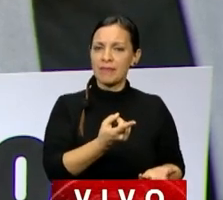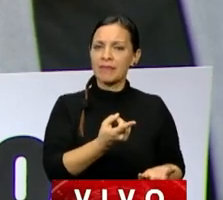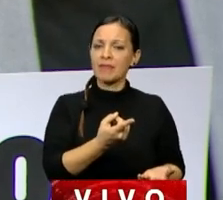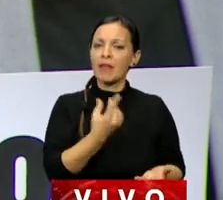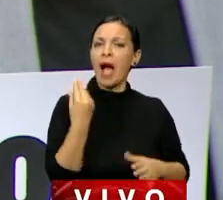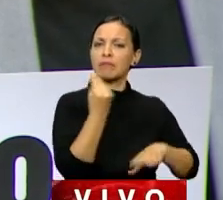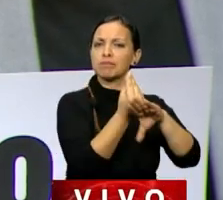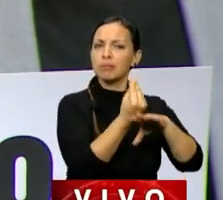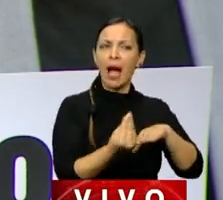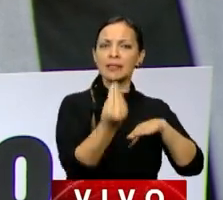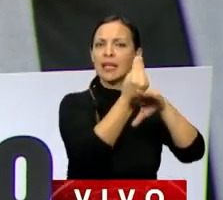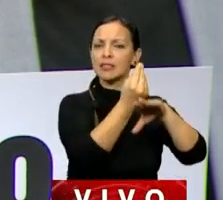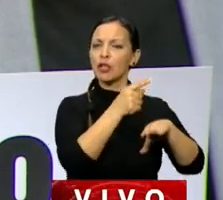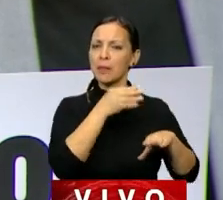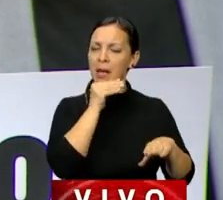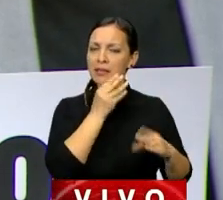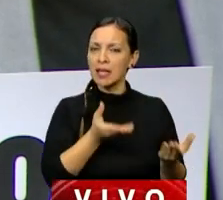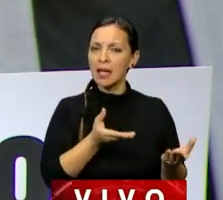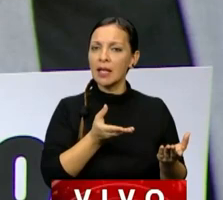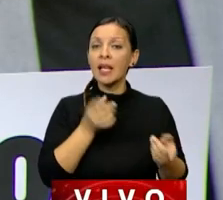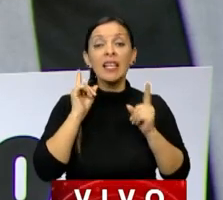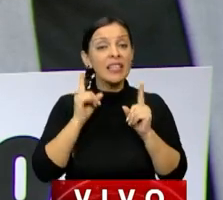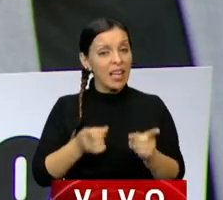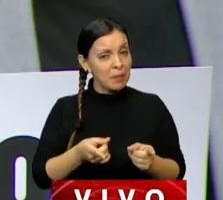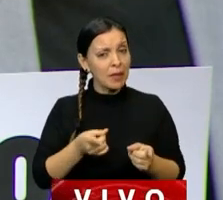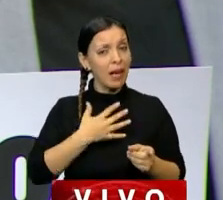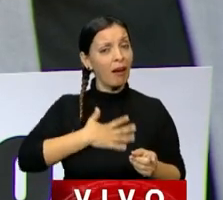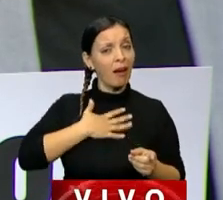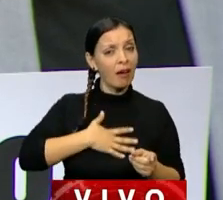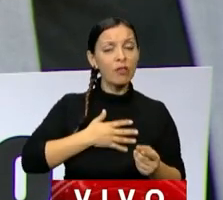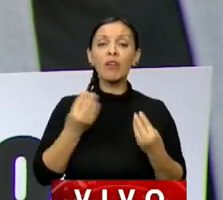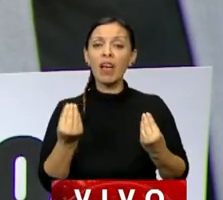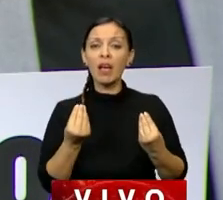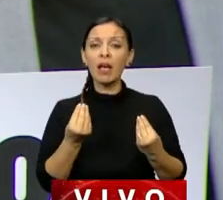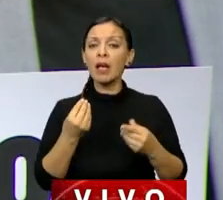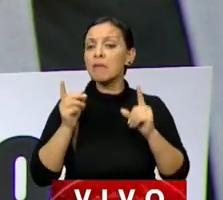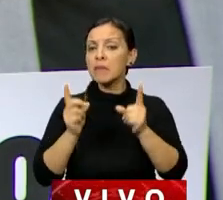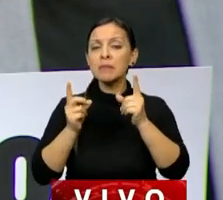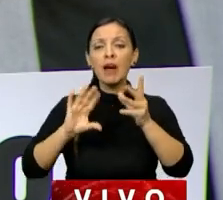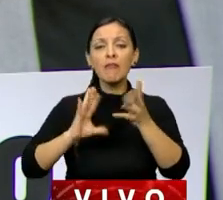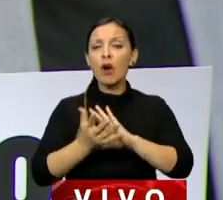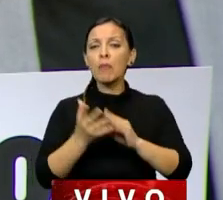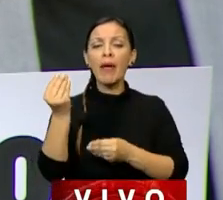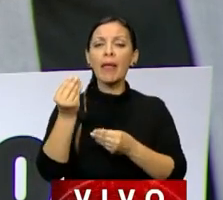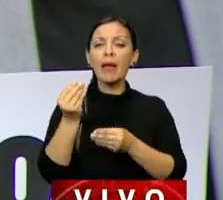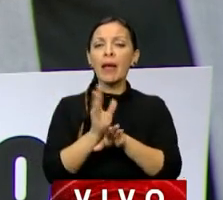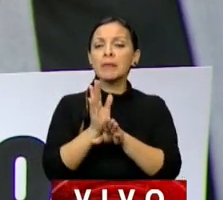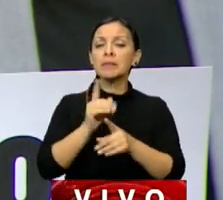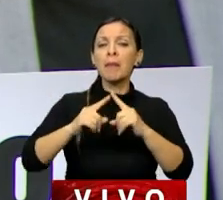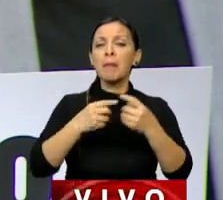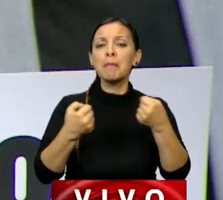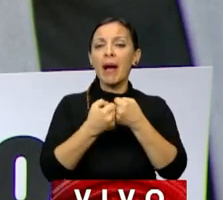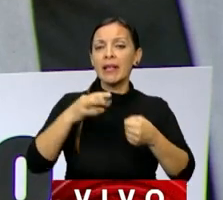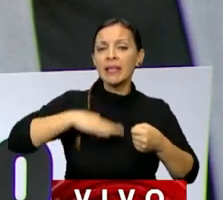este ascenso y saludando al mismo tiempo que van a mantener el mecanismo de las paritarias por abajo de la inflación como